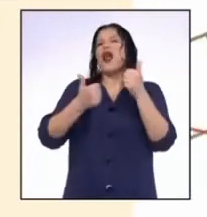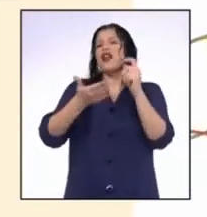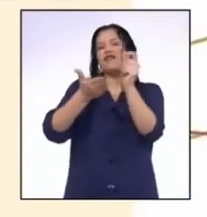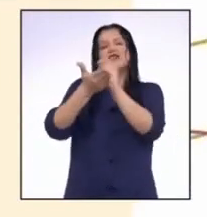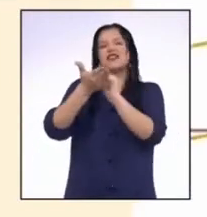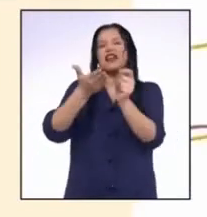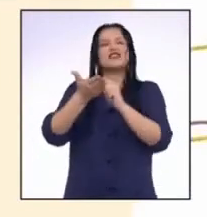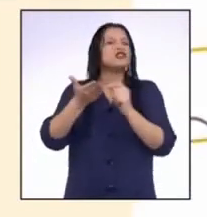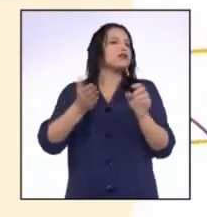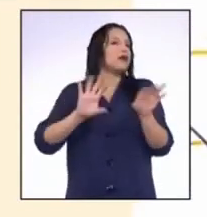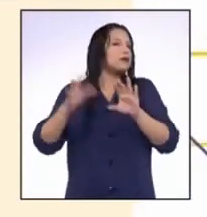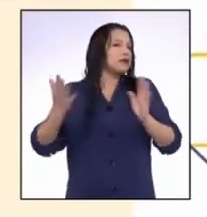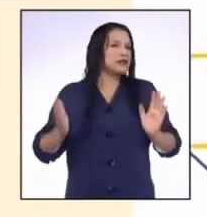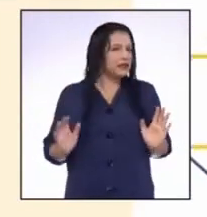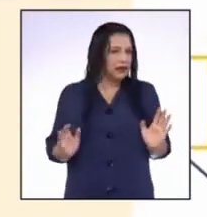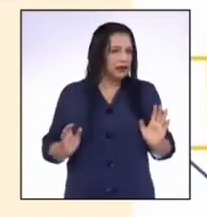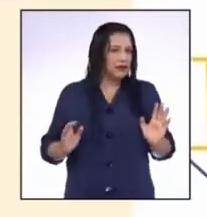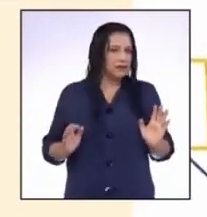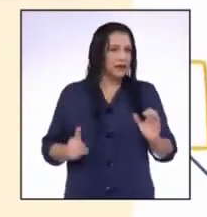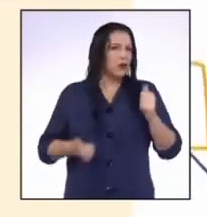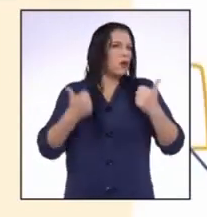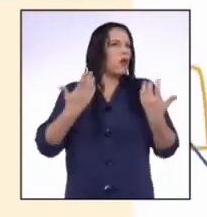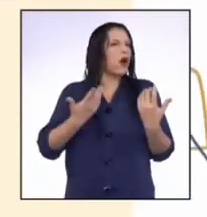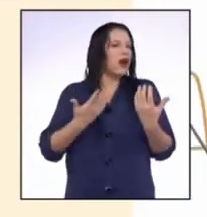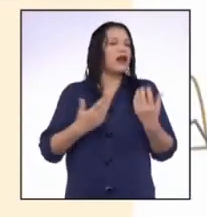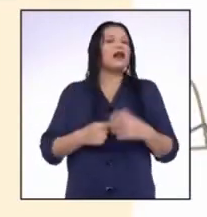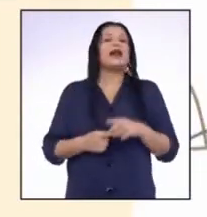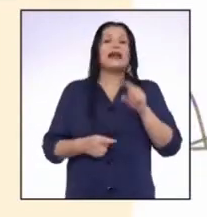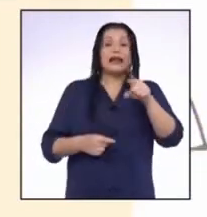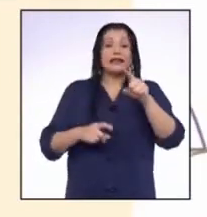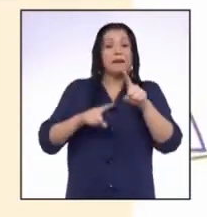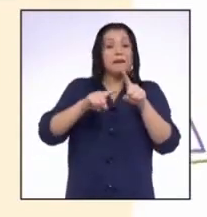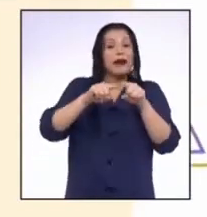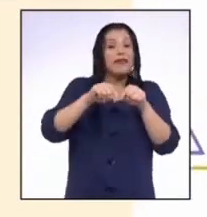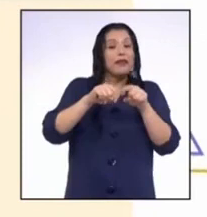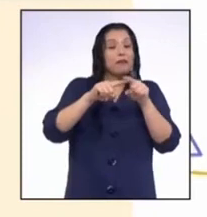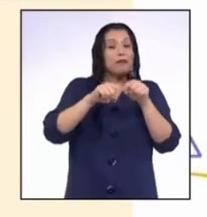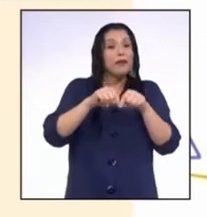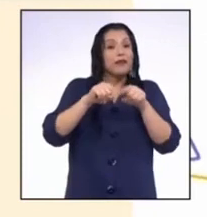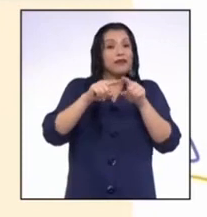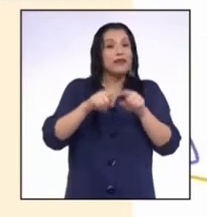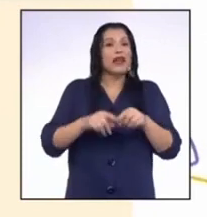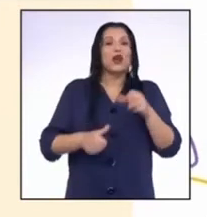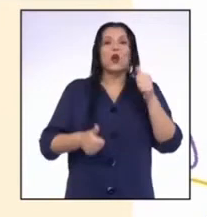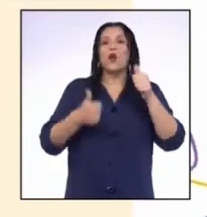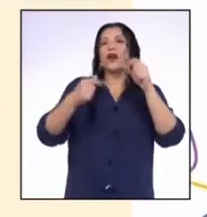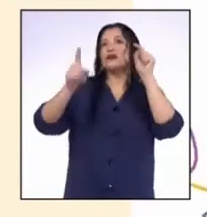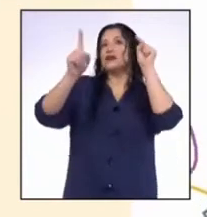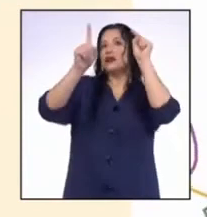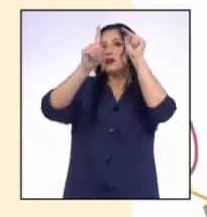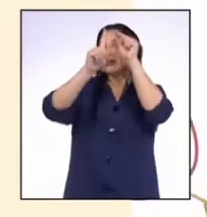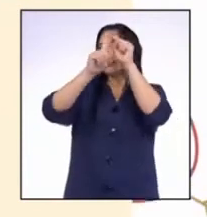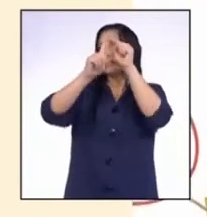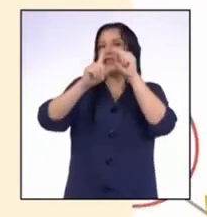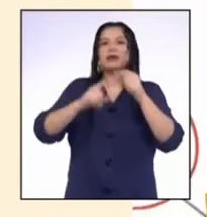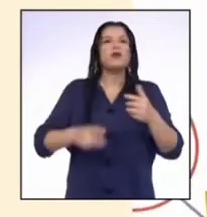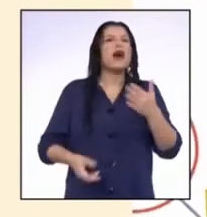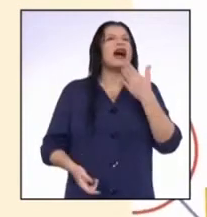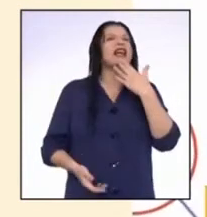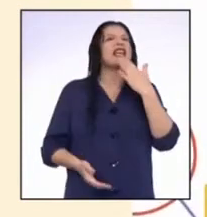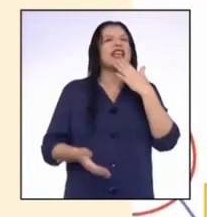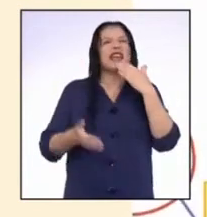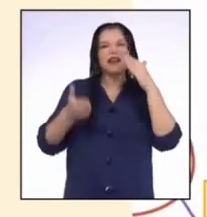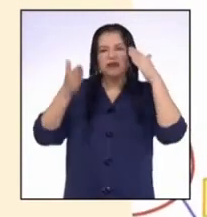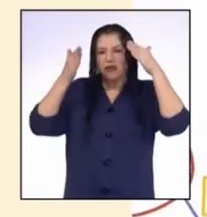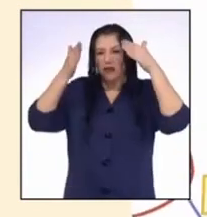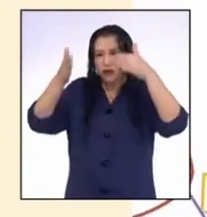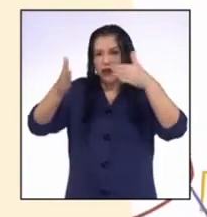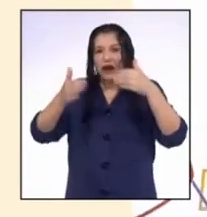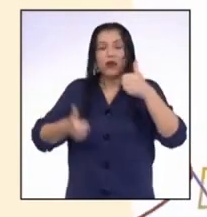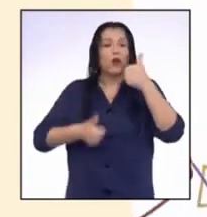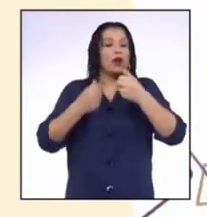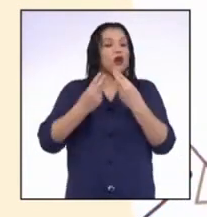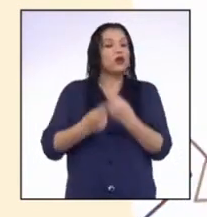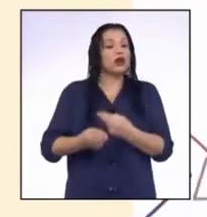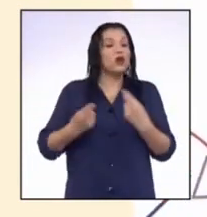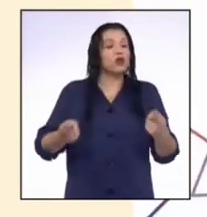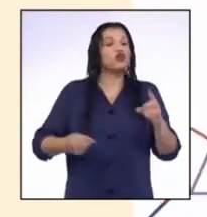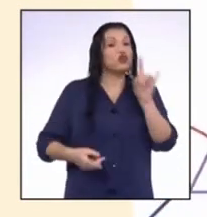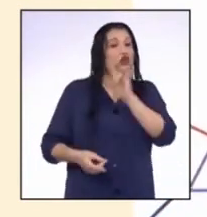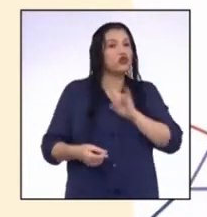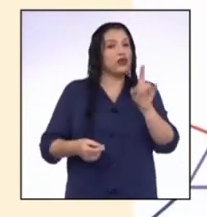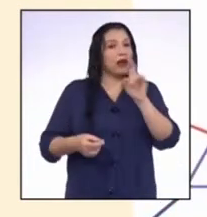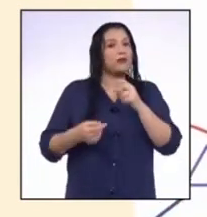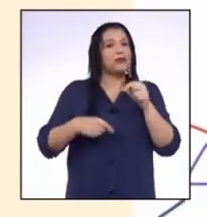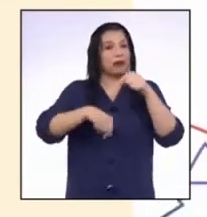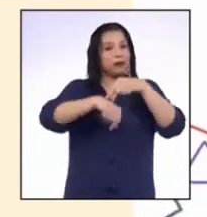que vamos a redactar, ya que de este dependerá la intención, el público y los recursos que utilicemos en